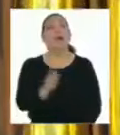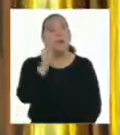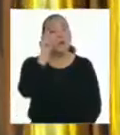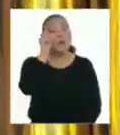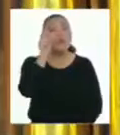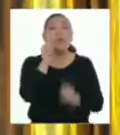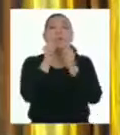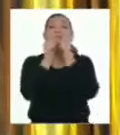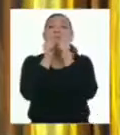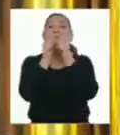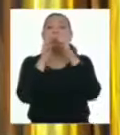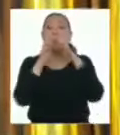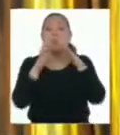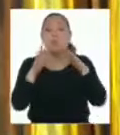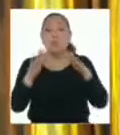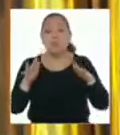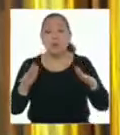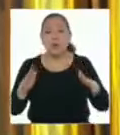implorar tu